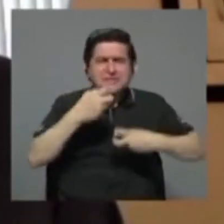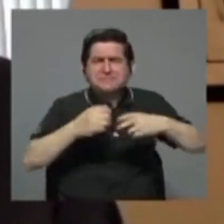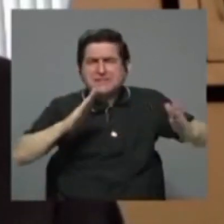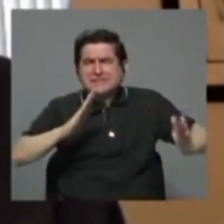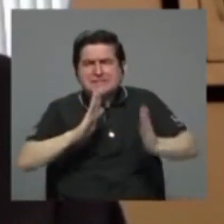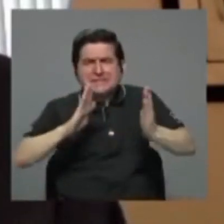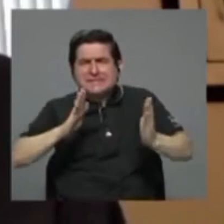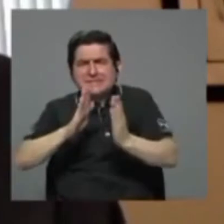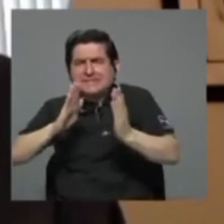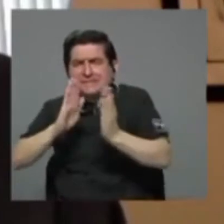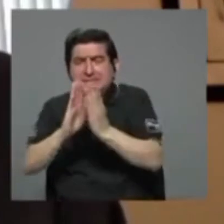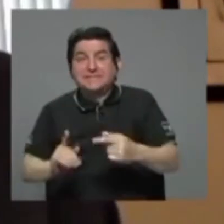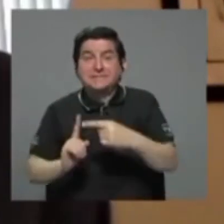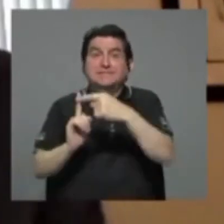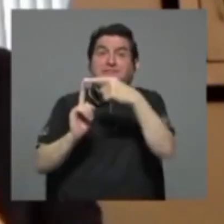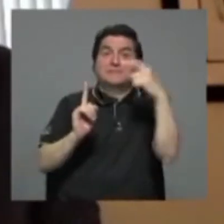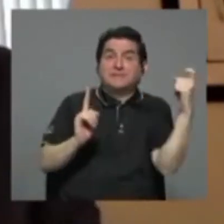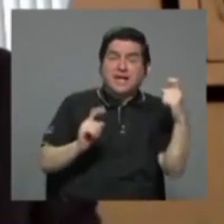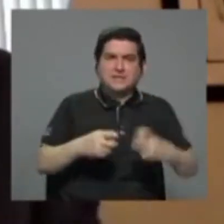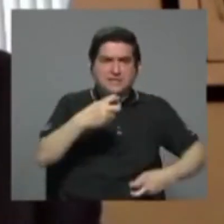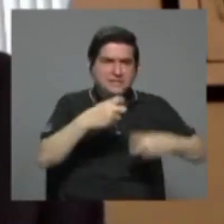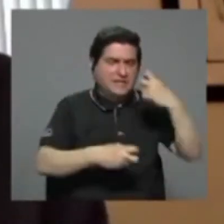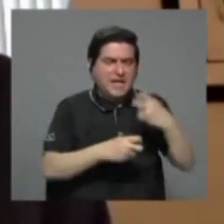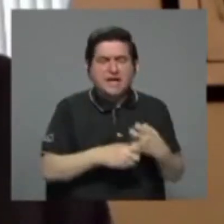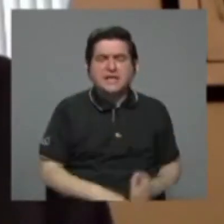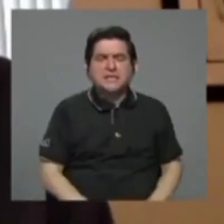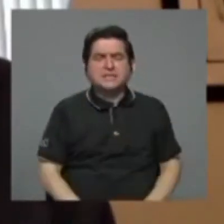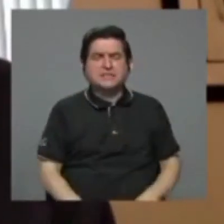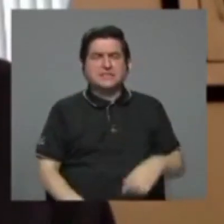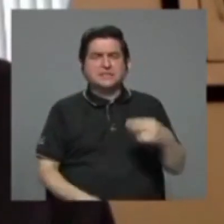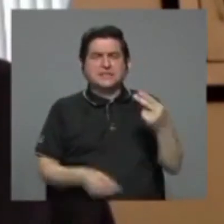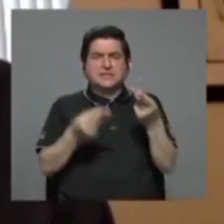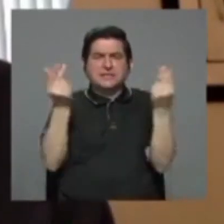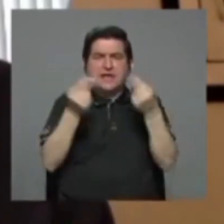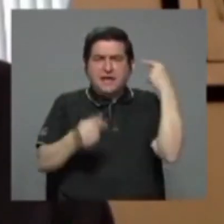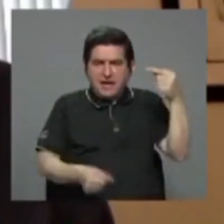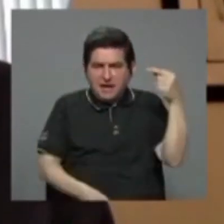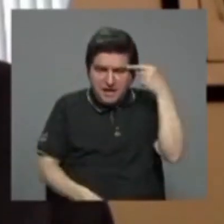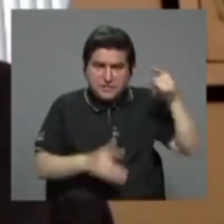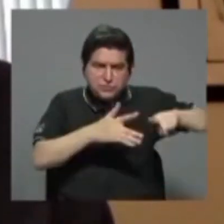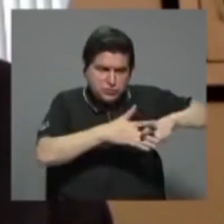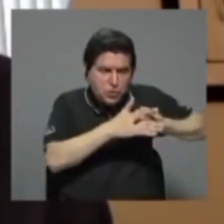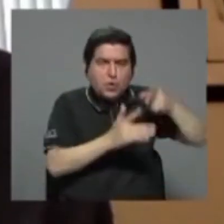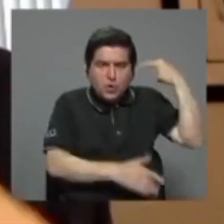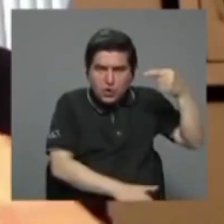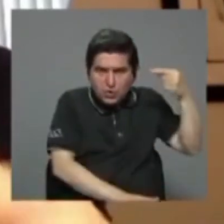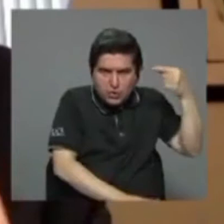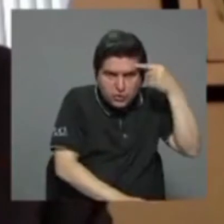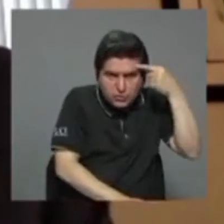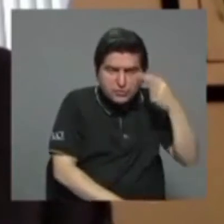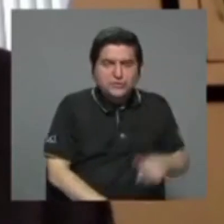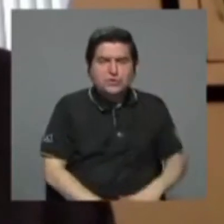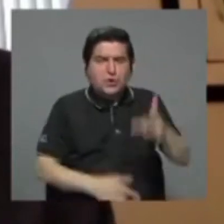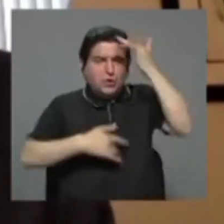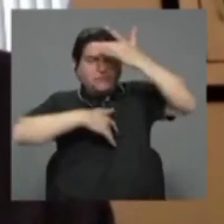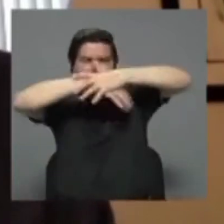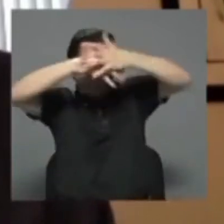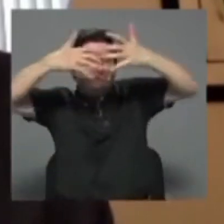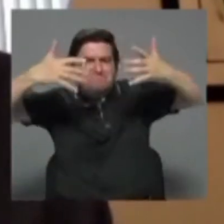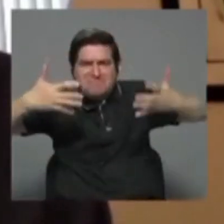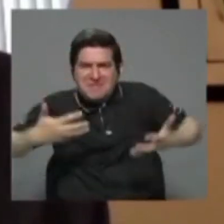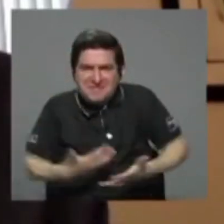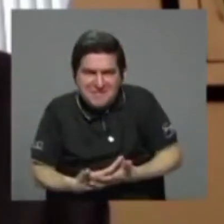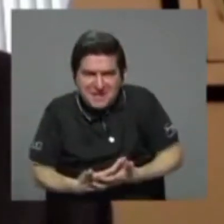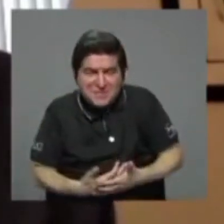enfrentaron, que van desde la crisis fiscal con la que se inició el gobierno, la pandemia, toda